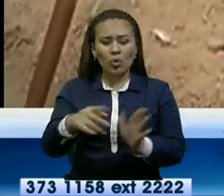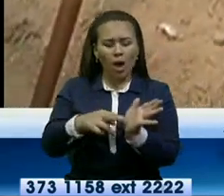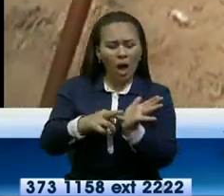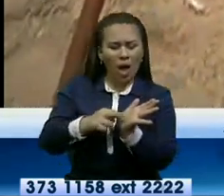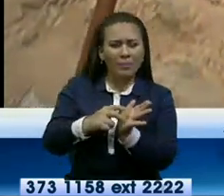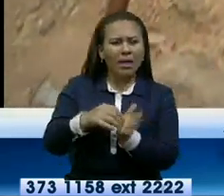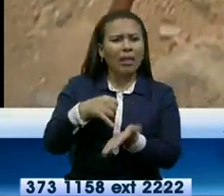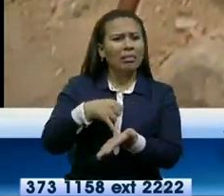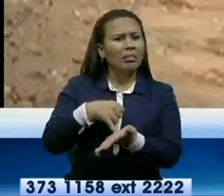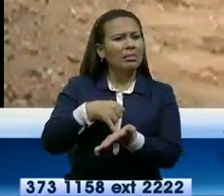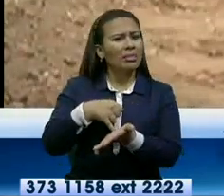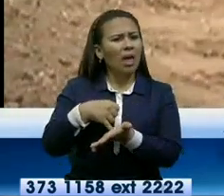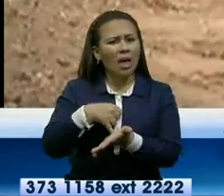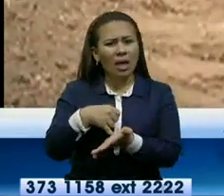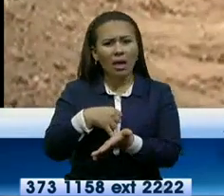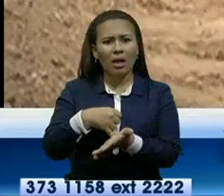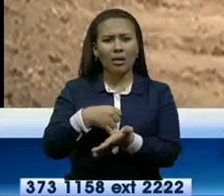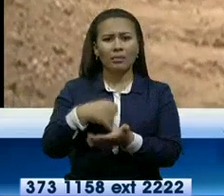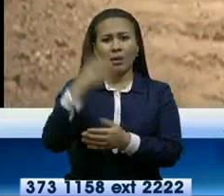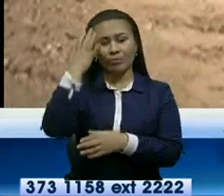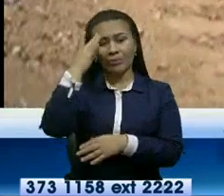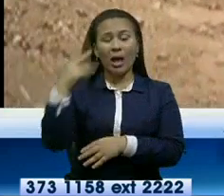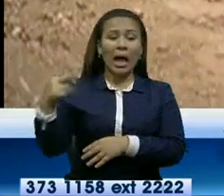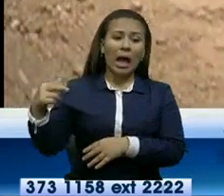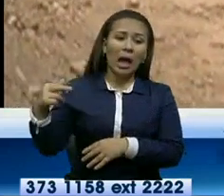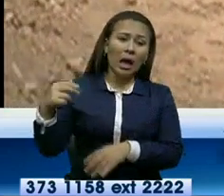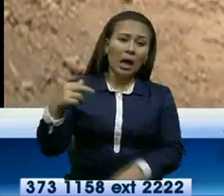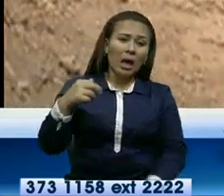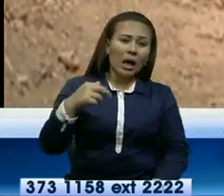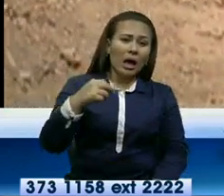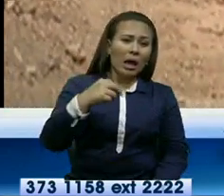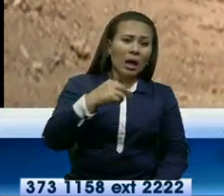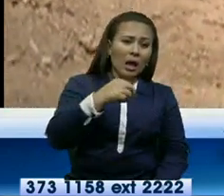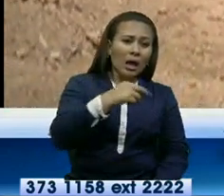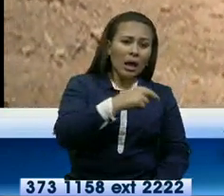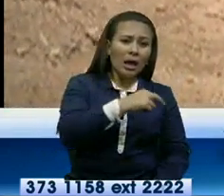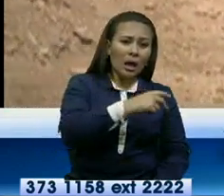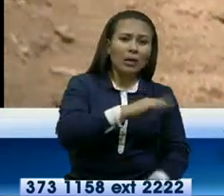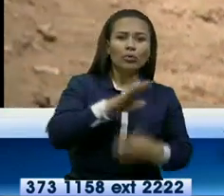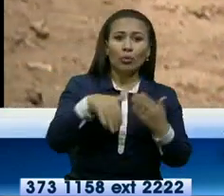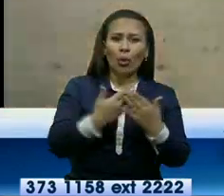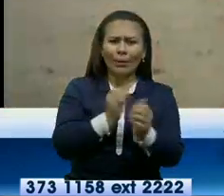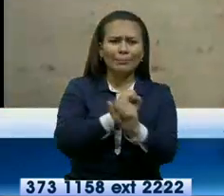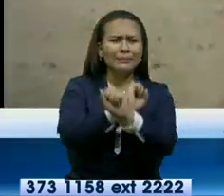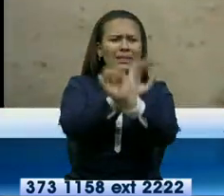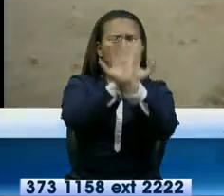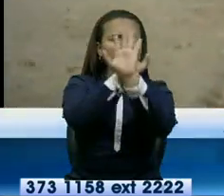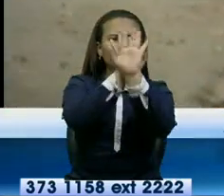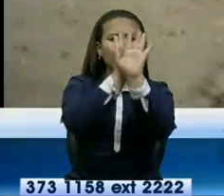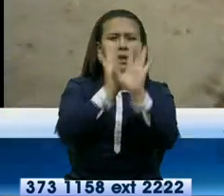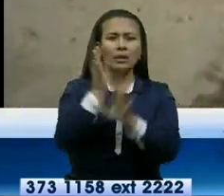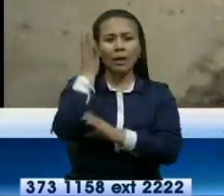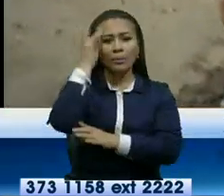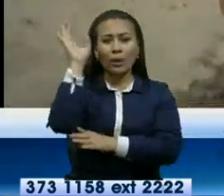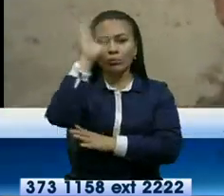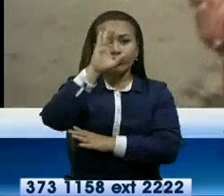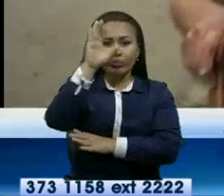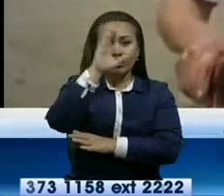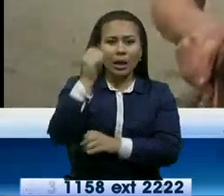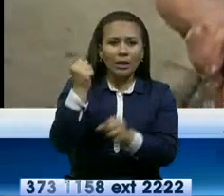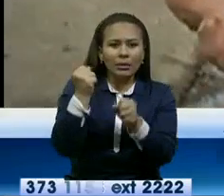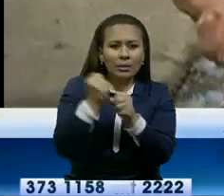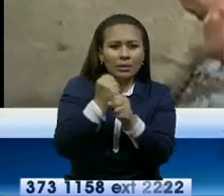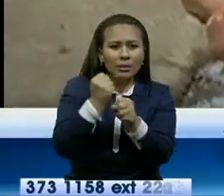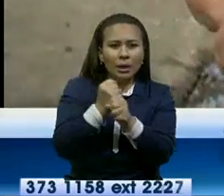frágiles, debilitadas por el recorrido al que se somete todas las mañanas para encontrar el sustento